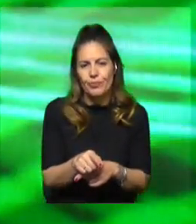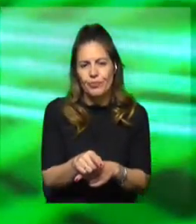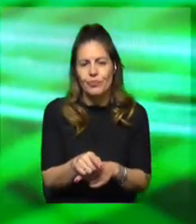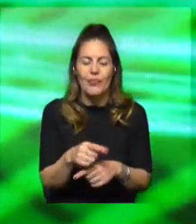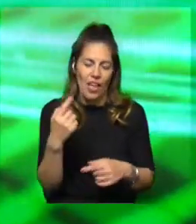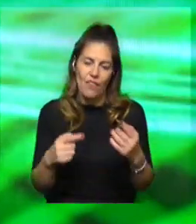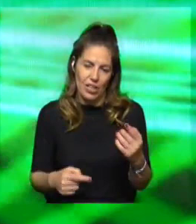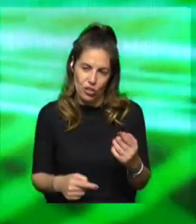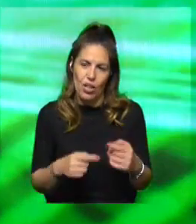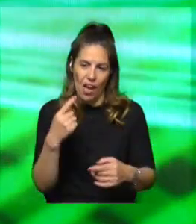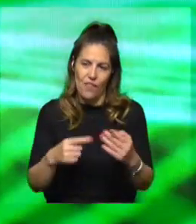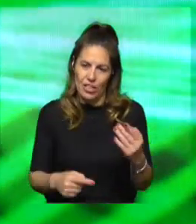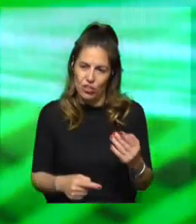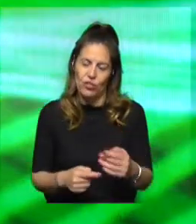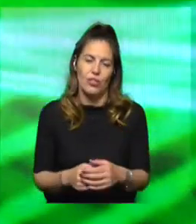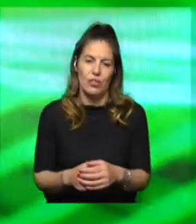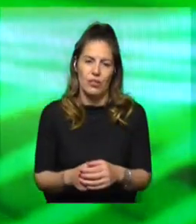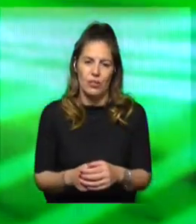Hay varios. Hay varios. Hay varios.